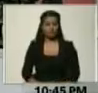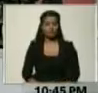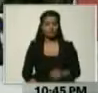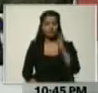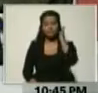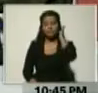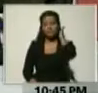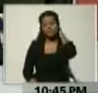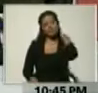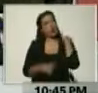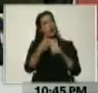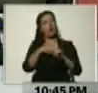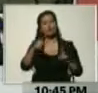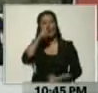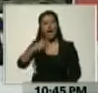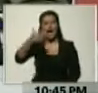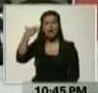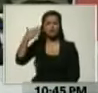Miren esto, este es año